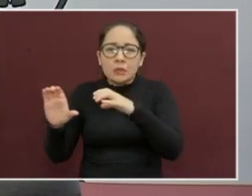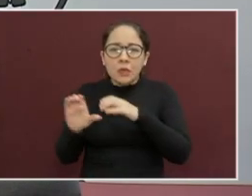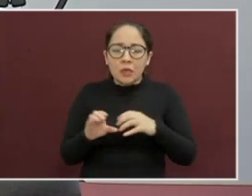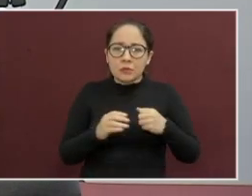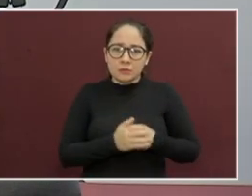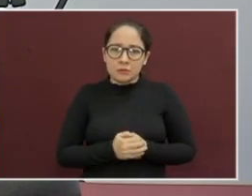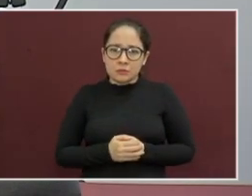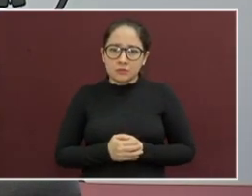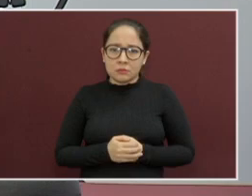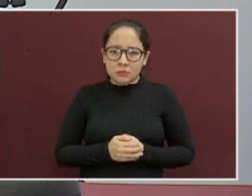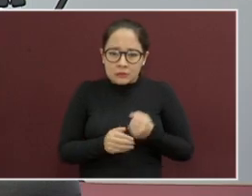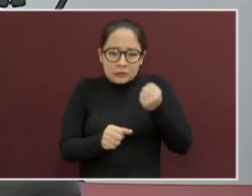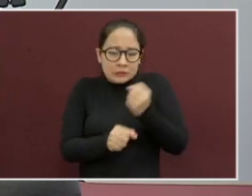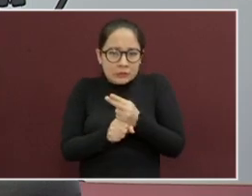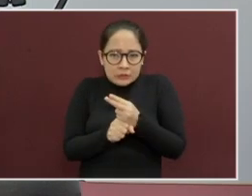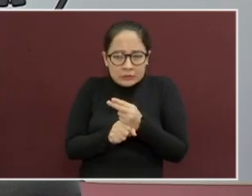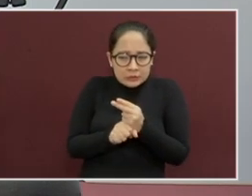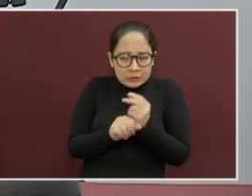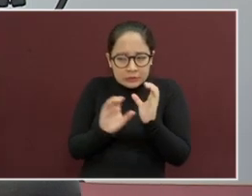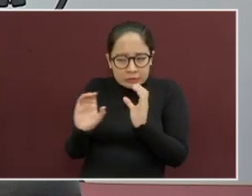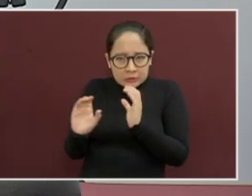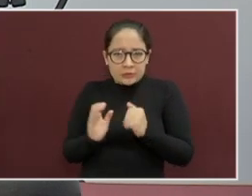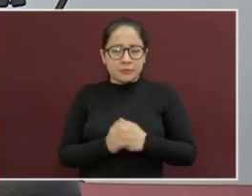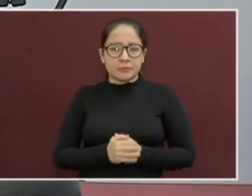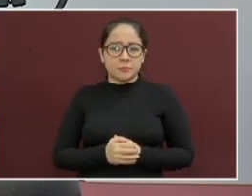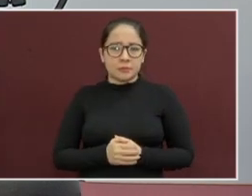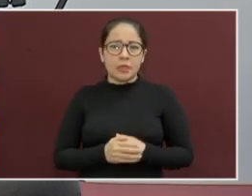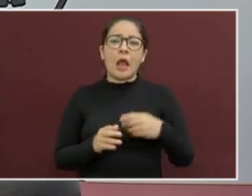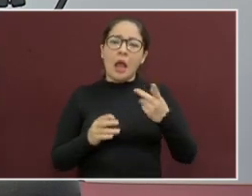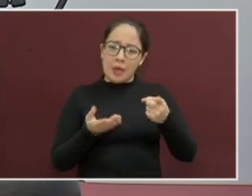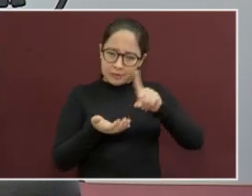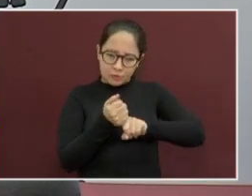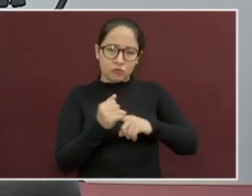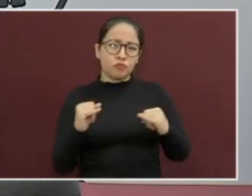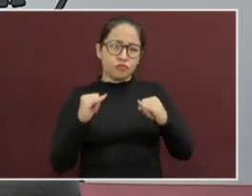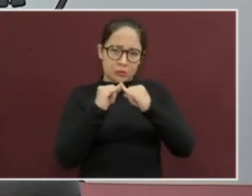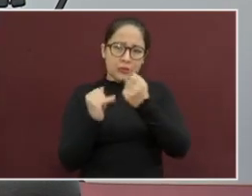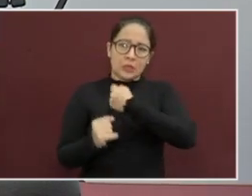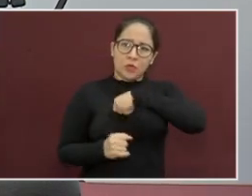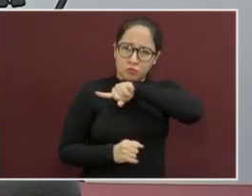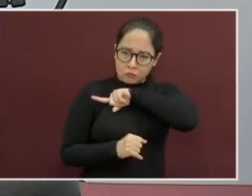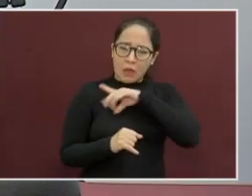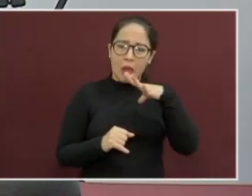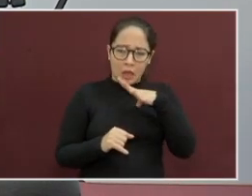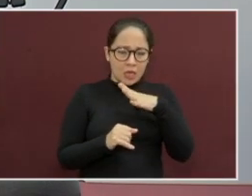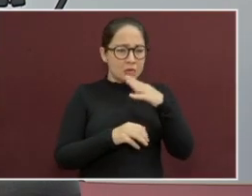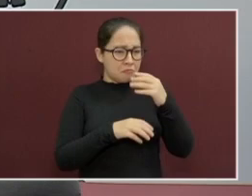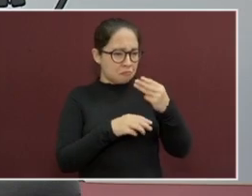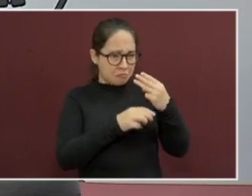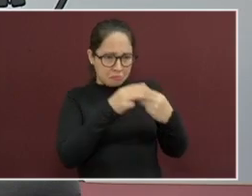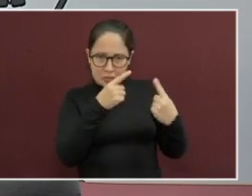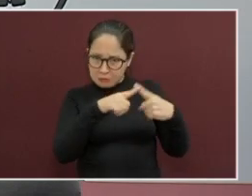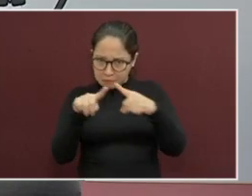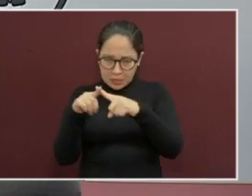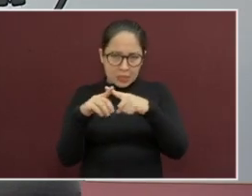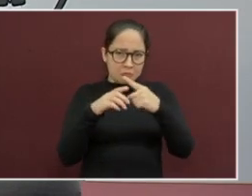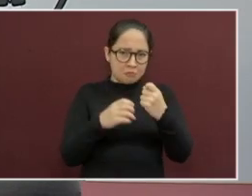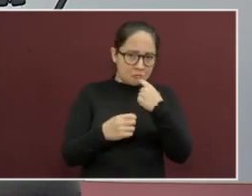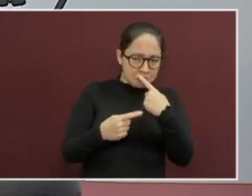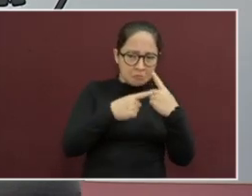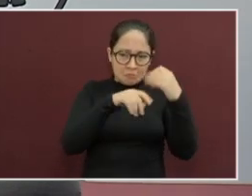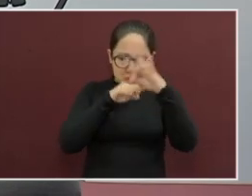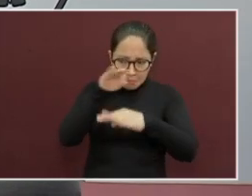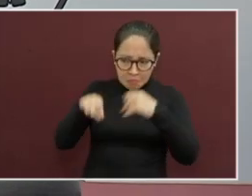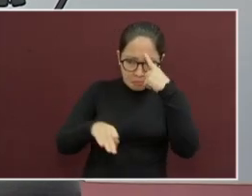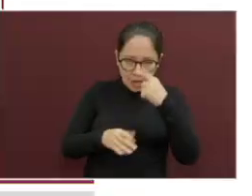en el sector salud tenemos todo lo necesario para su atención sólo necesitamos que ustedes nos permitan